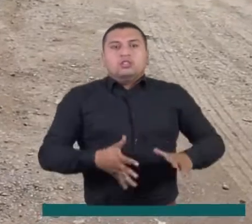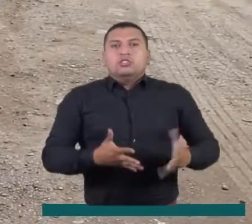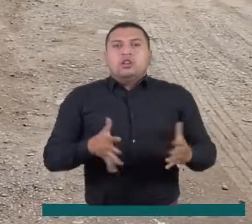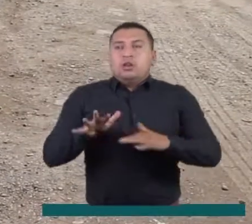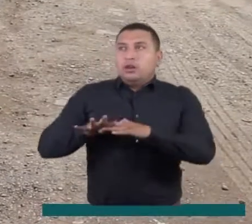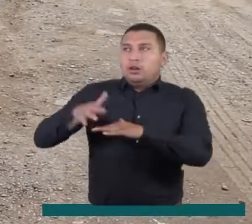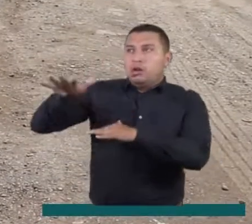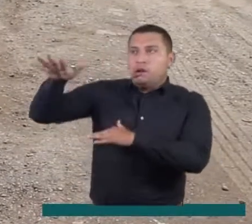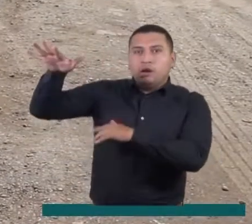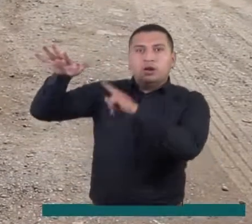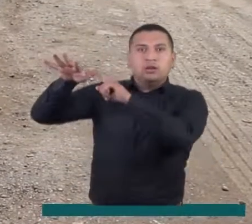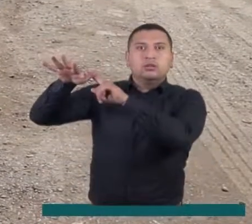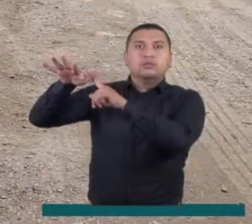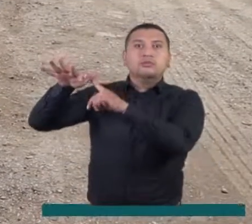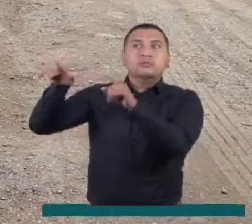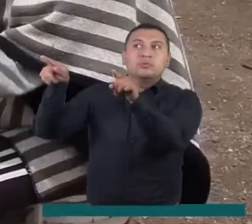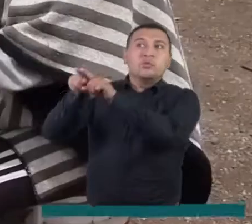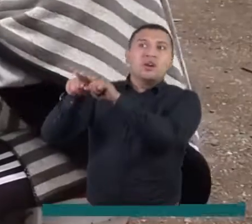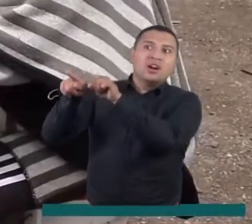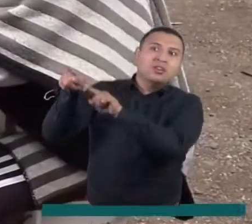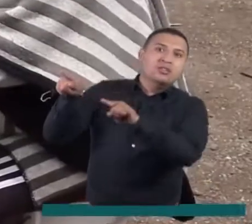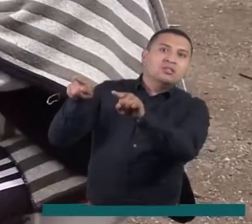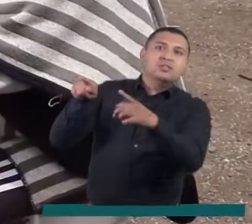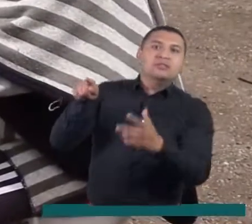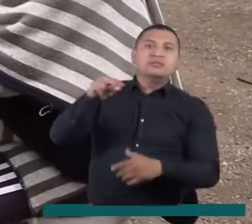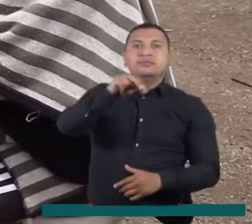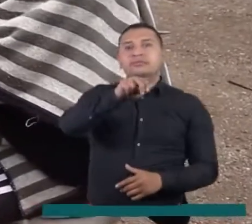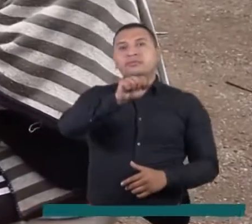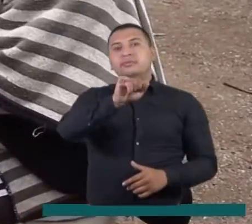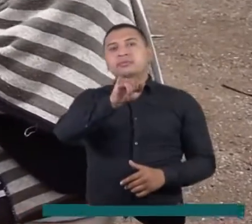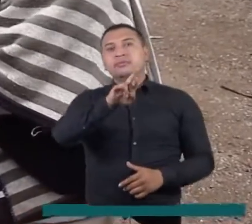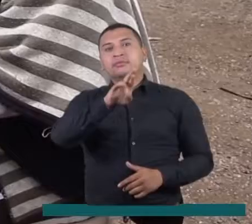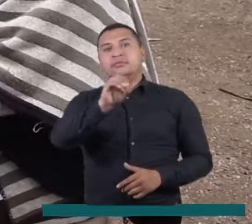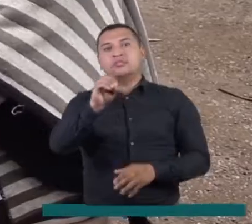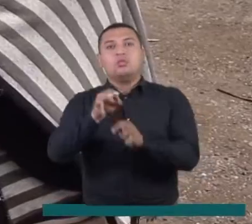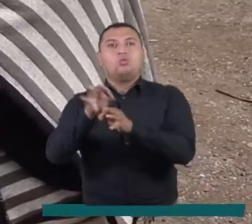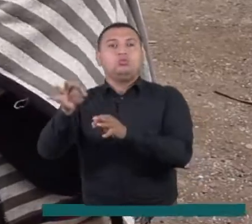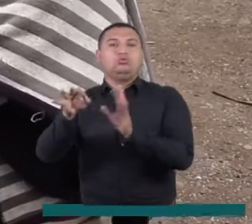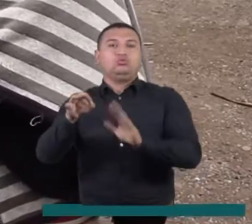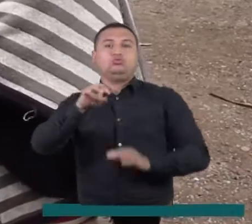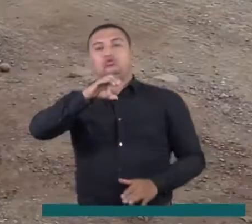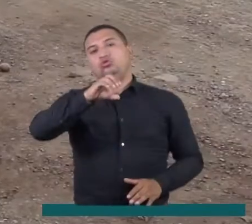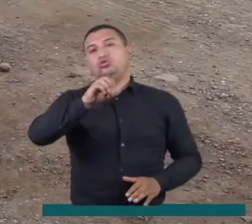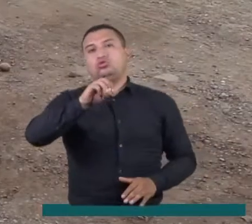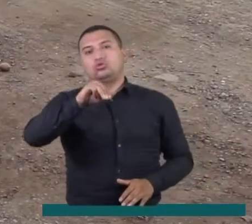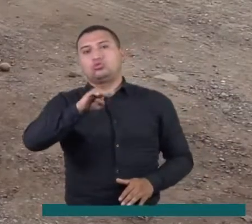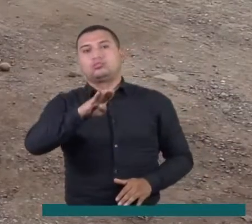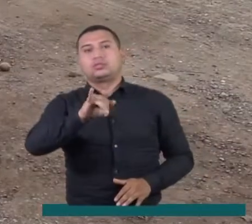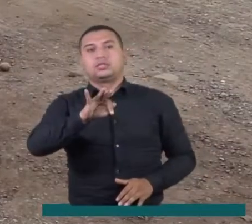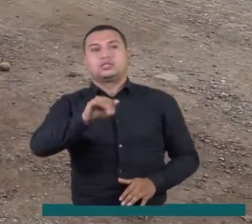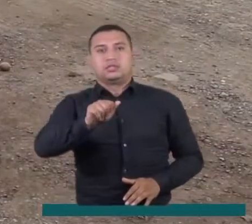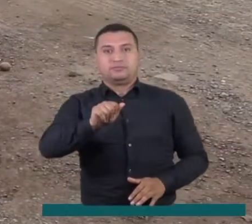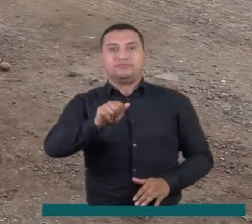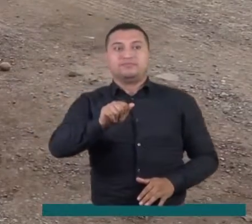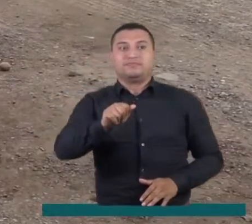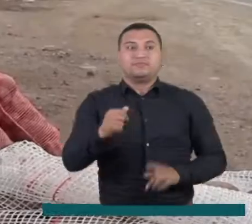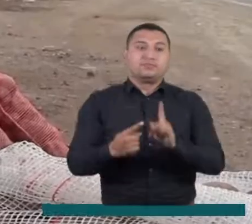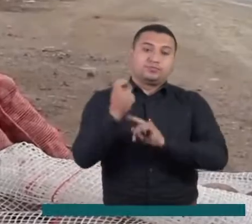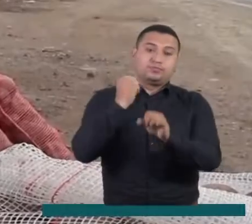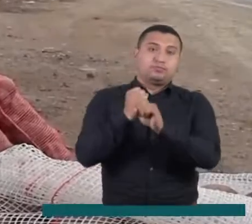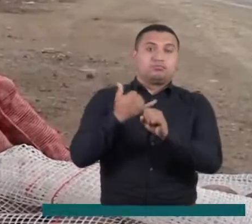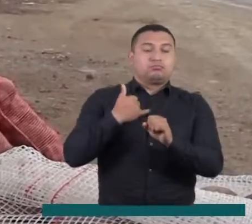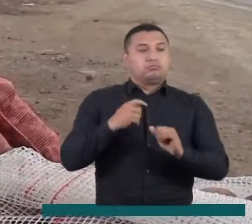en la misma vereda donde se crió la figura mundial del ciclismo, Nairo Quintana, en el municipio de Cómbita. El año pasado se graduó